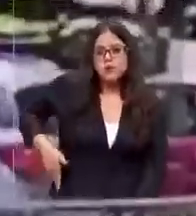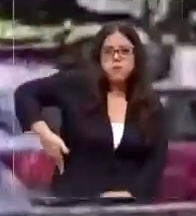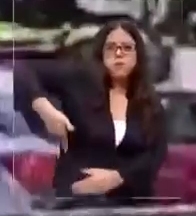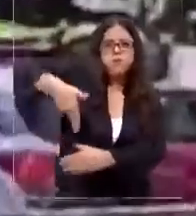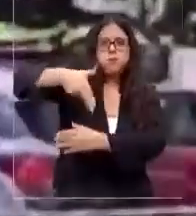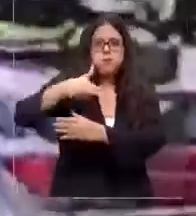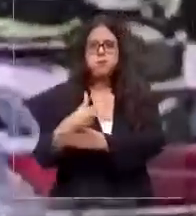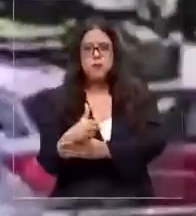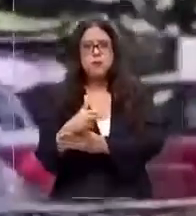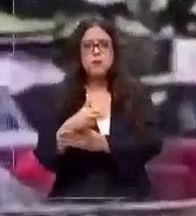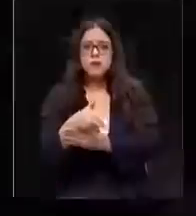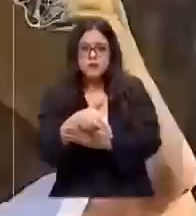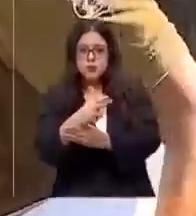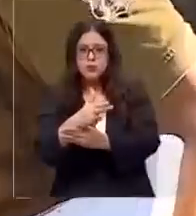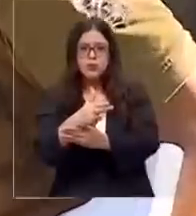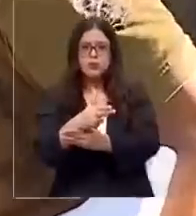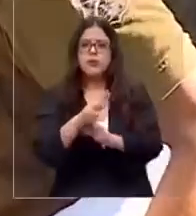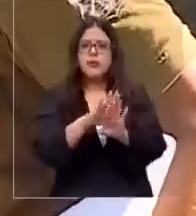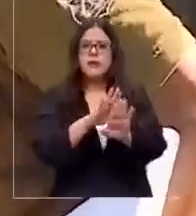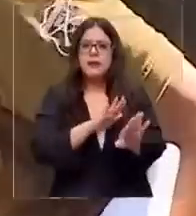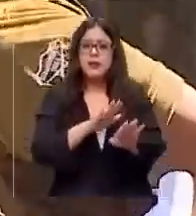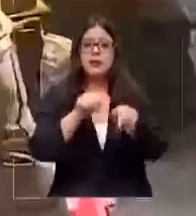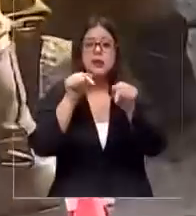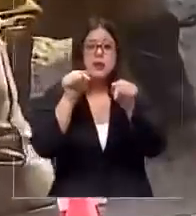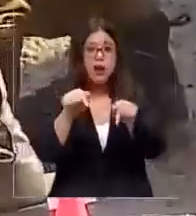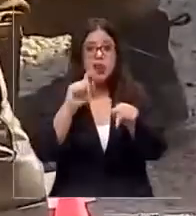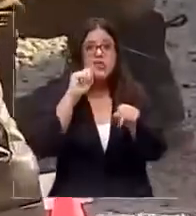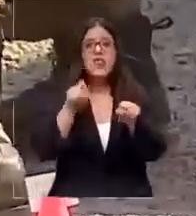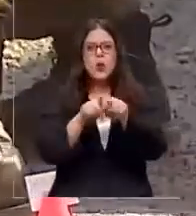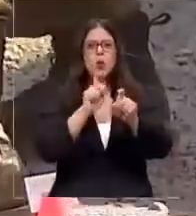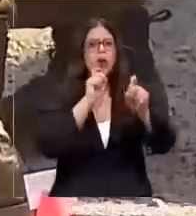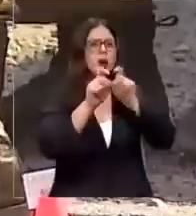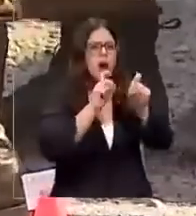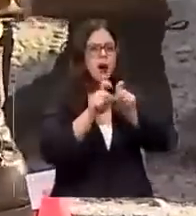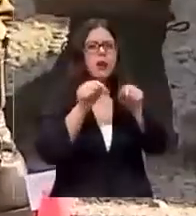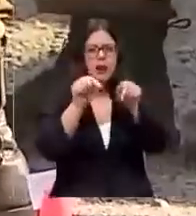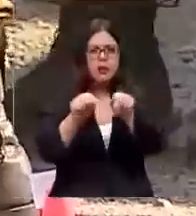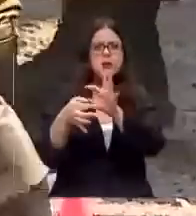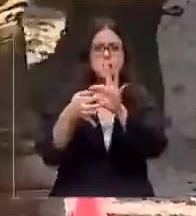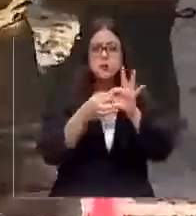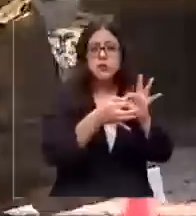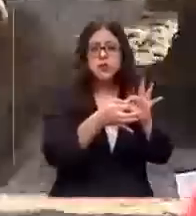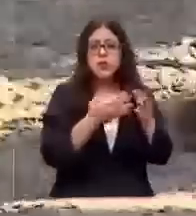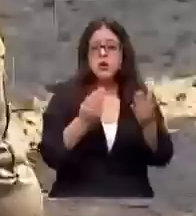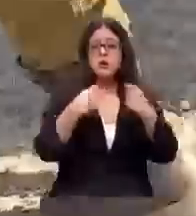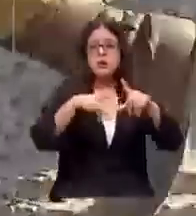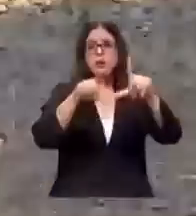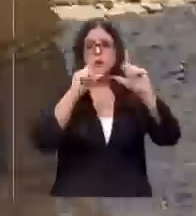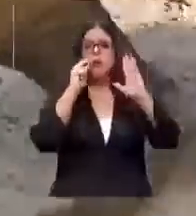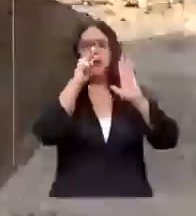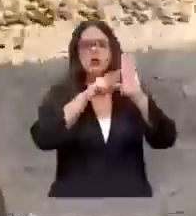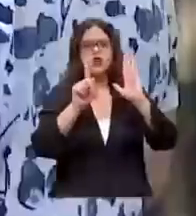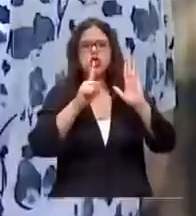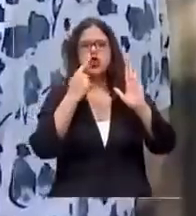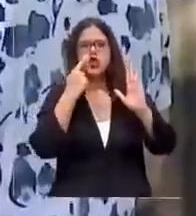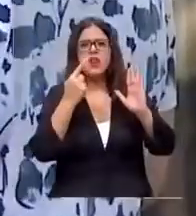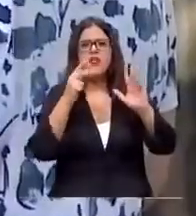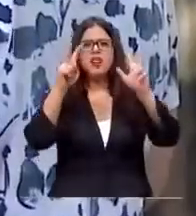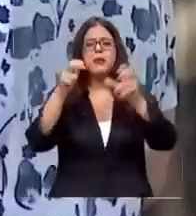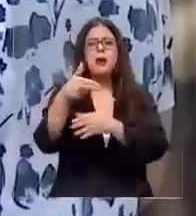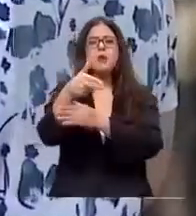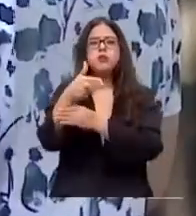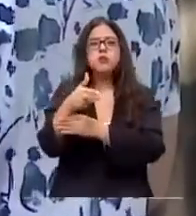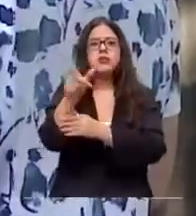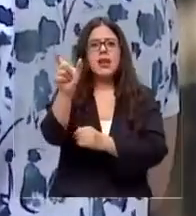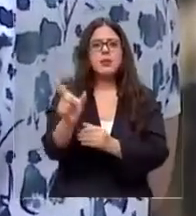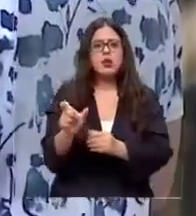amenaza haciendo uso de su arma de servicio. Actuar que ha generado una polémica al respecto, puesto que en las imágenes no se ve la presunta arma de